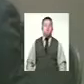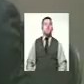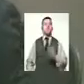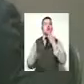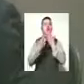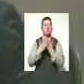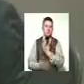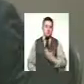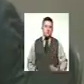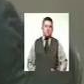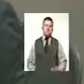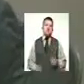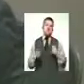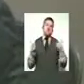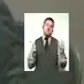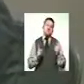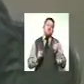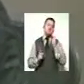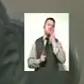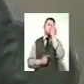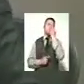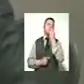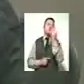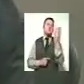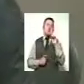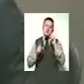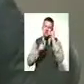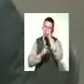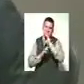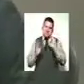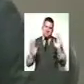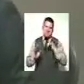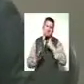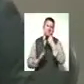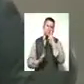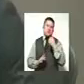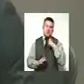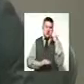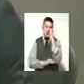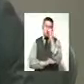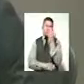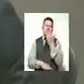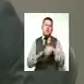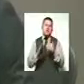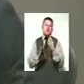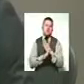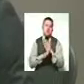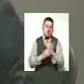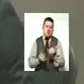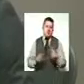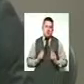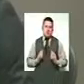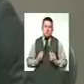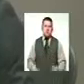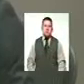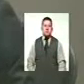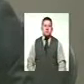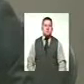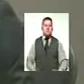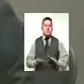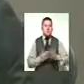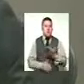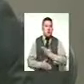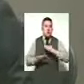Gracias, señor presidente. Una corta presentación sobre cifras y unas reflexiones que debemos hacer como colombianos sobre la problemática que estamos viviendo con